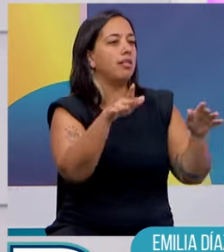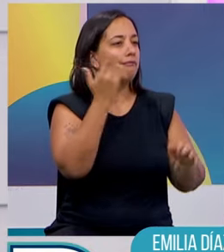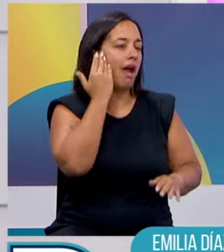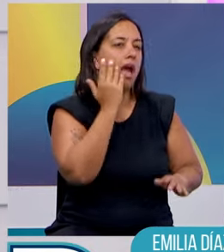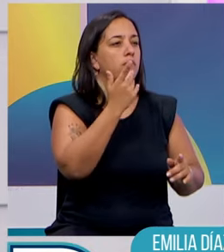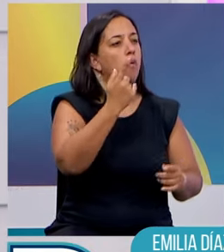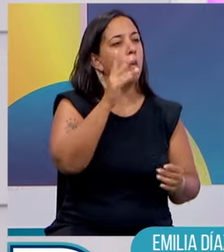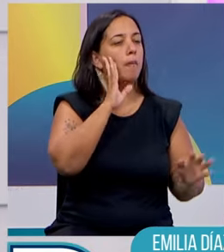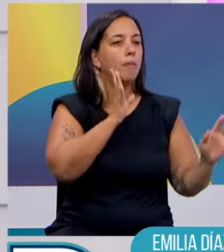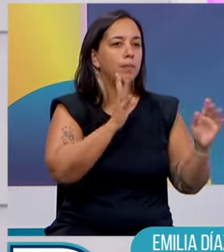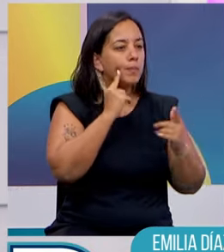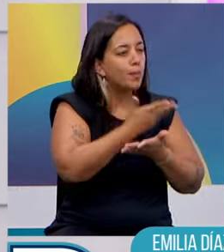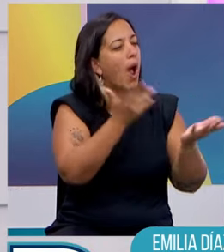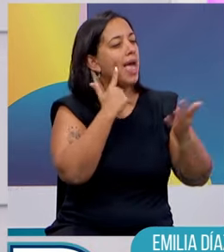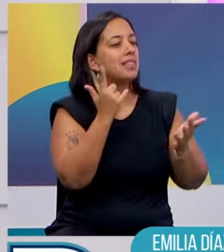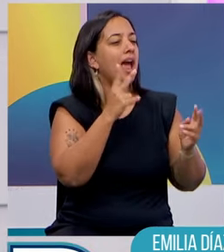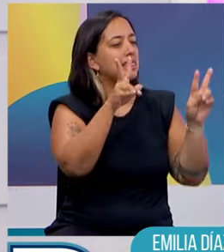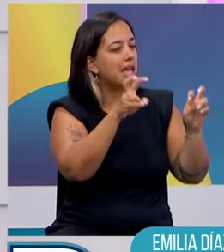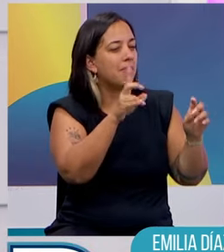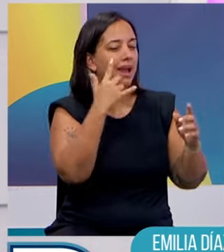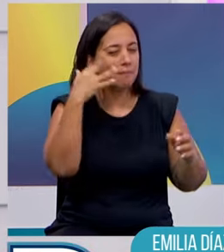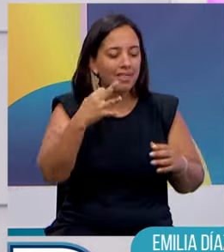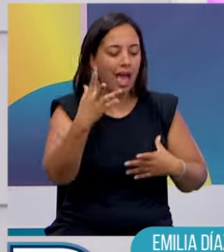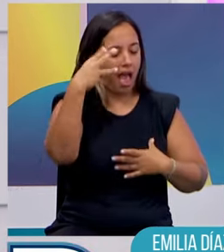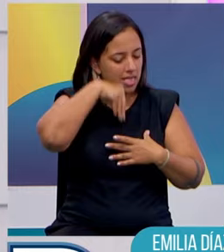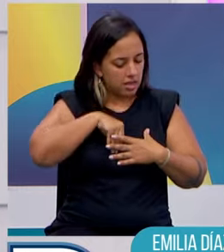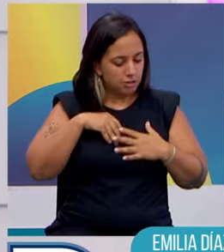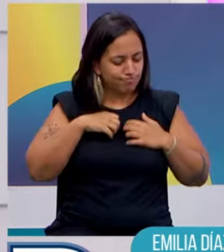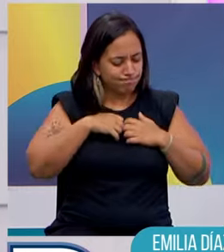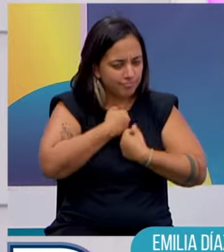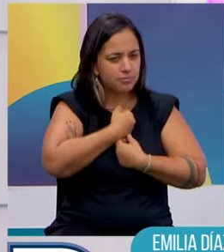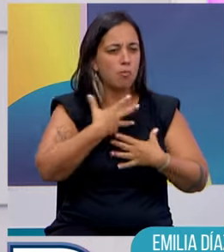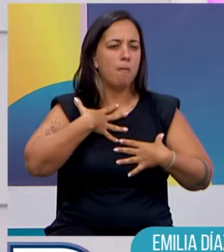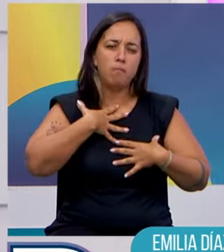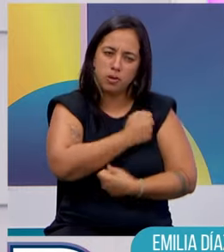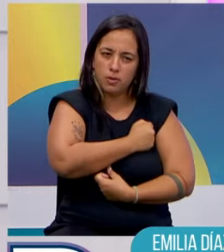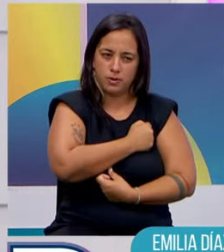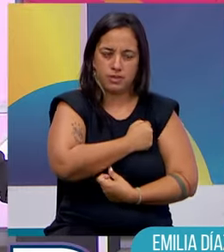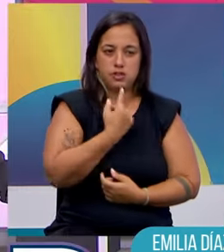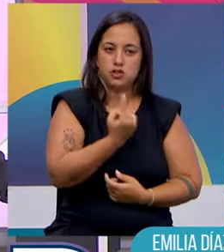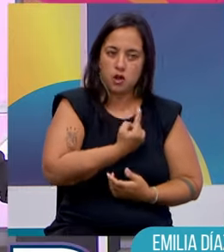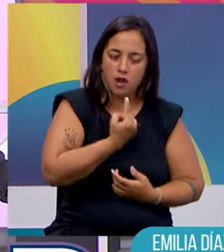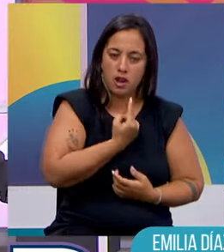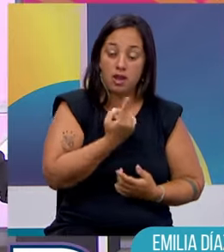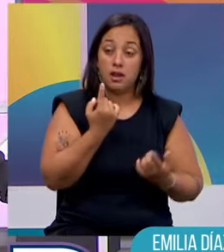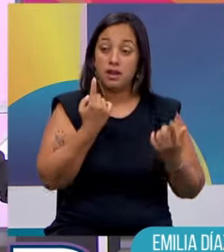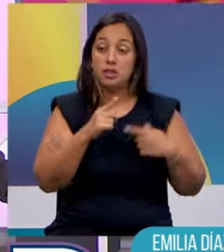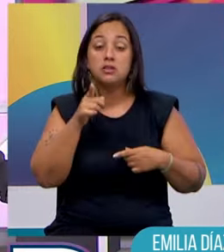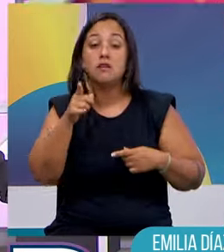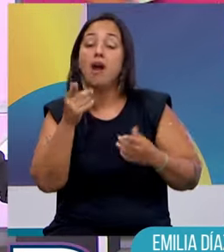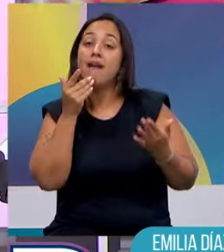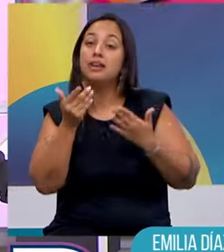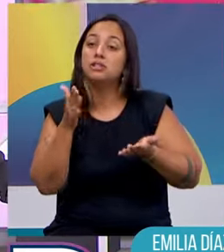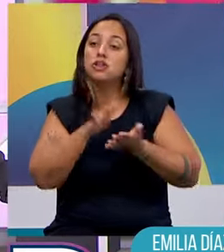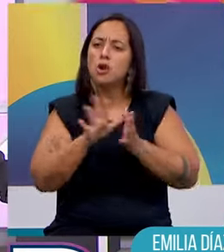sola y muy triste y muy deprimida por sentirse tan sola. Y vos hablás de la comunidad, ¿no? De ese poder de sanación.